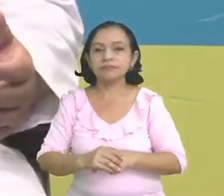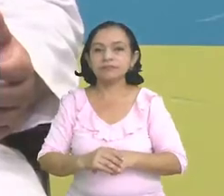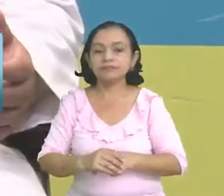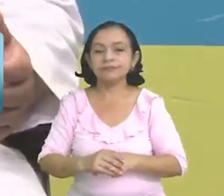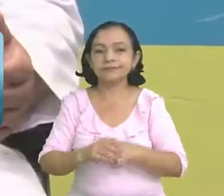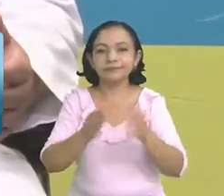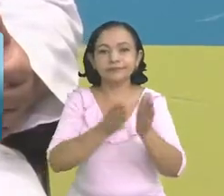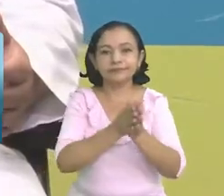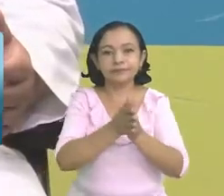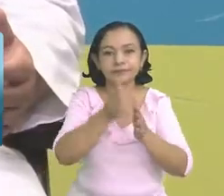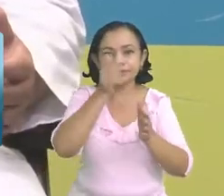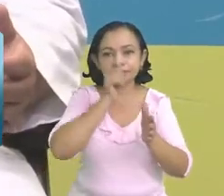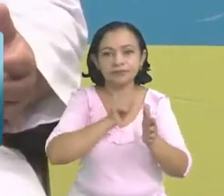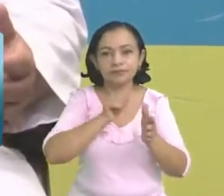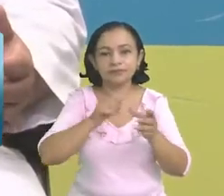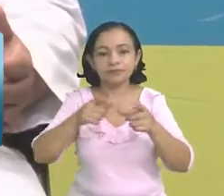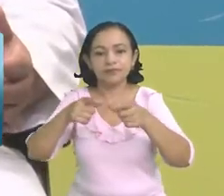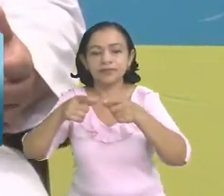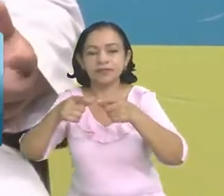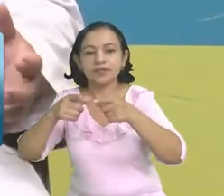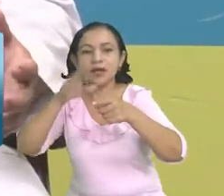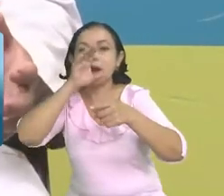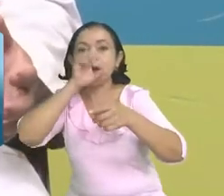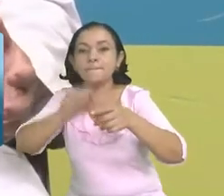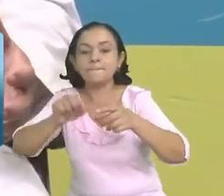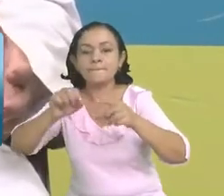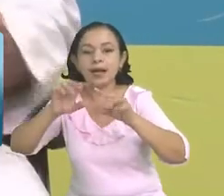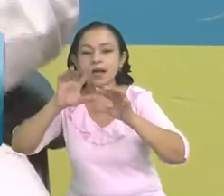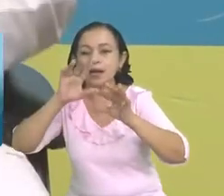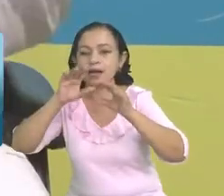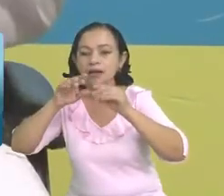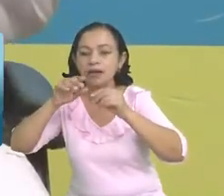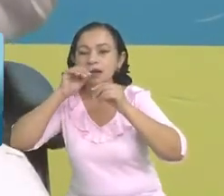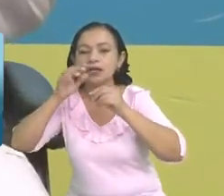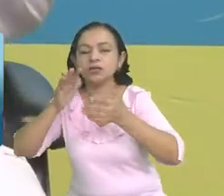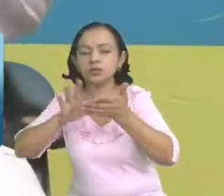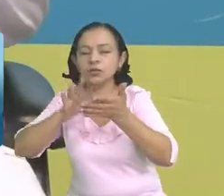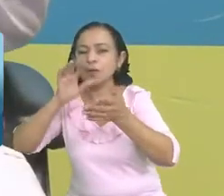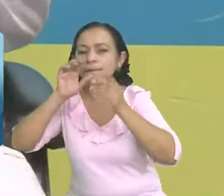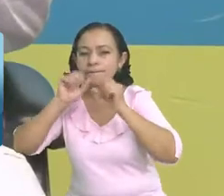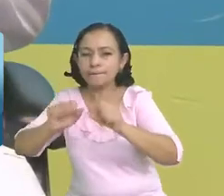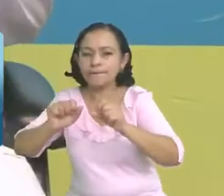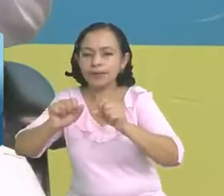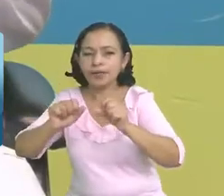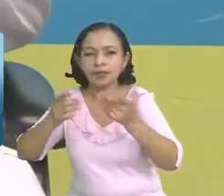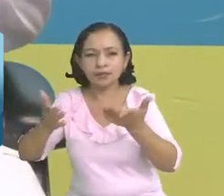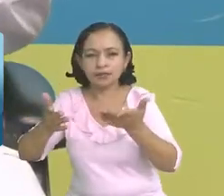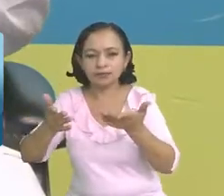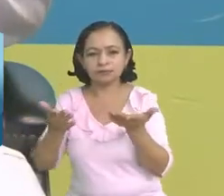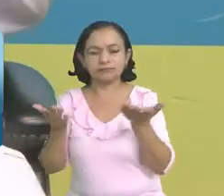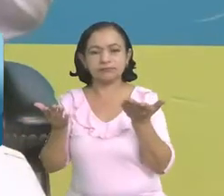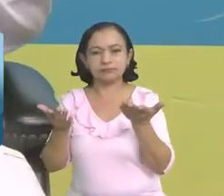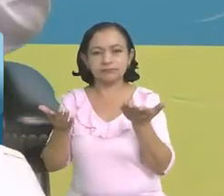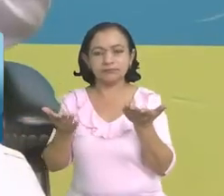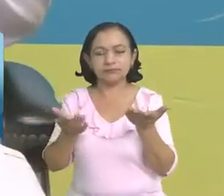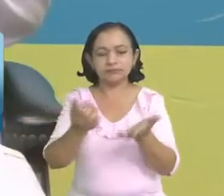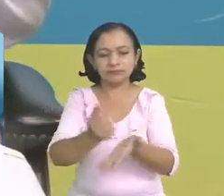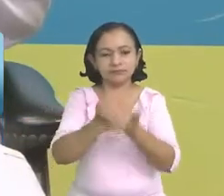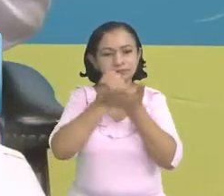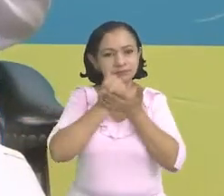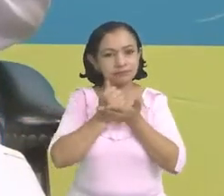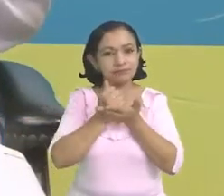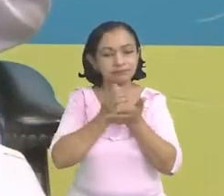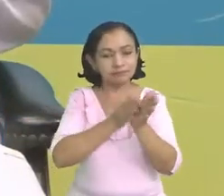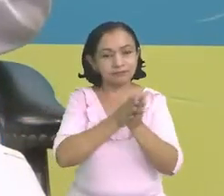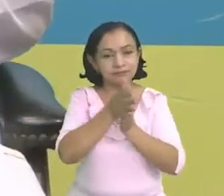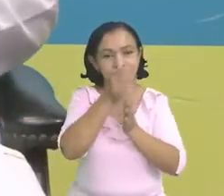además de ese fruto te comes un pico y entonces ya estás rompiendo la cadena? Si lo tomamos como merienda, puede ayudar